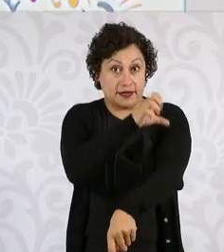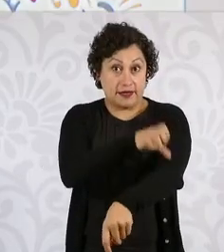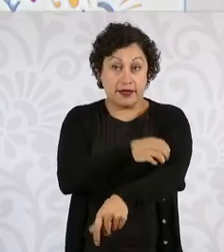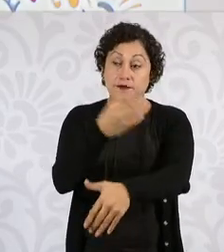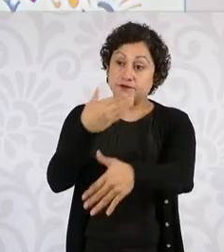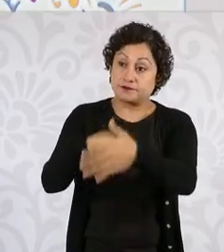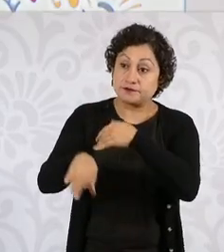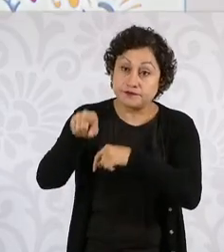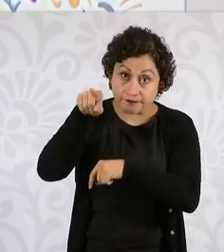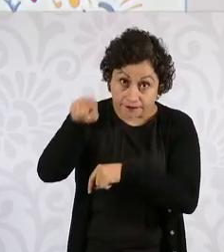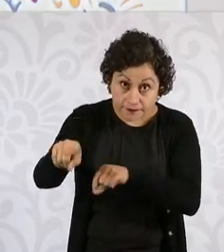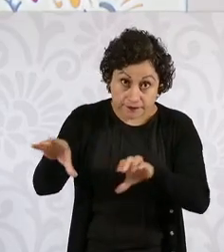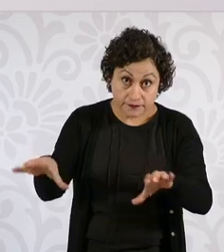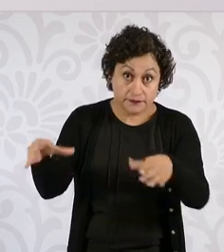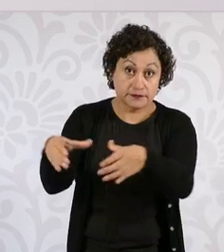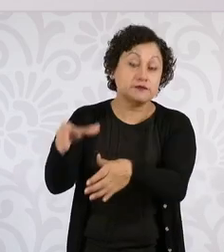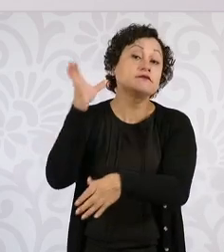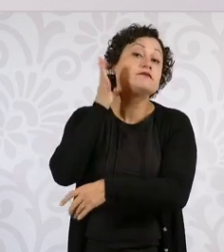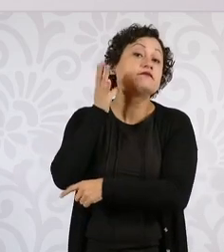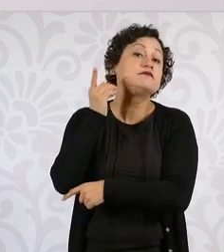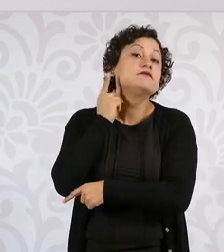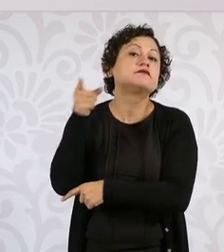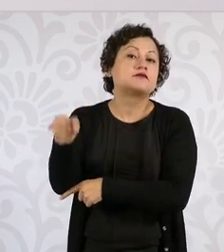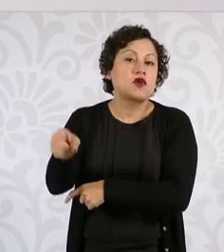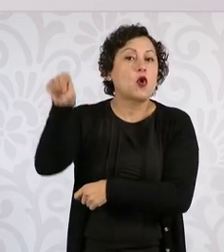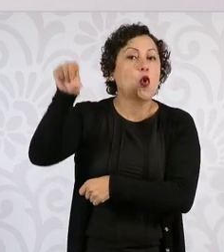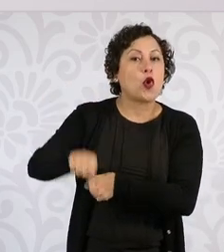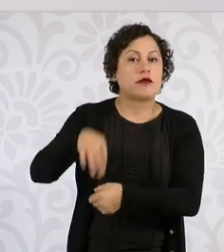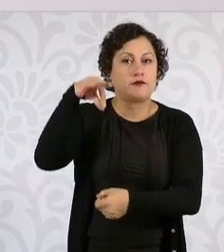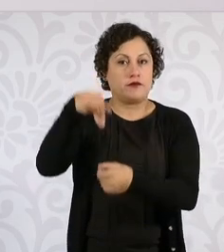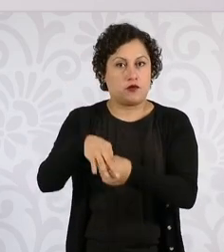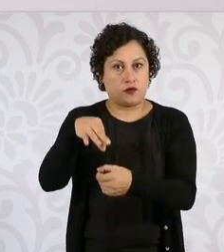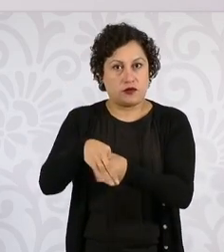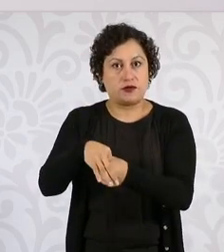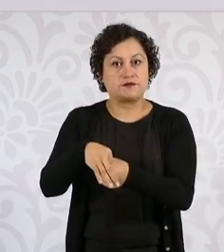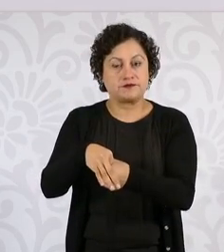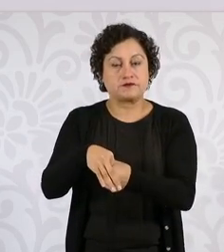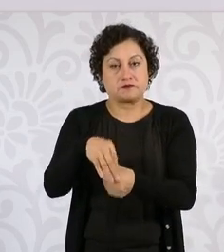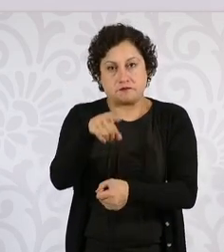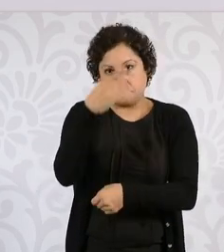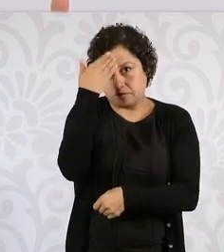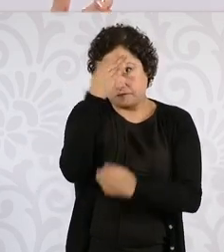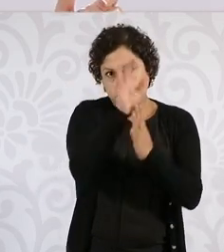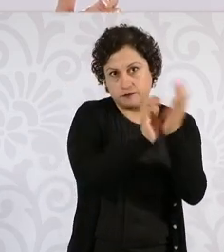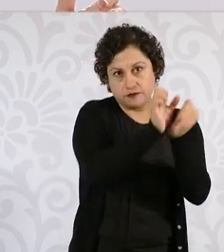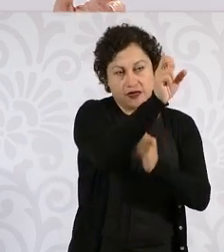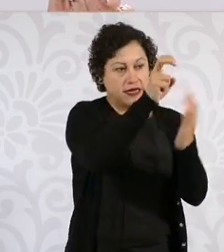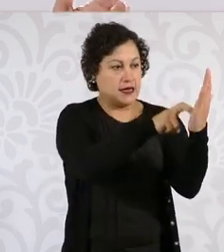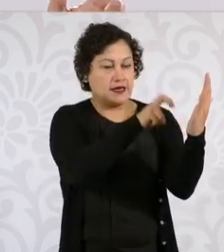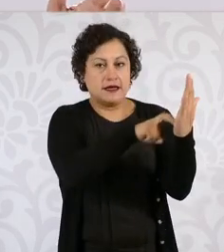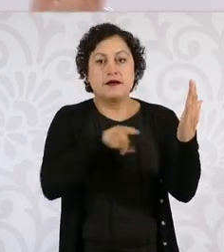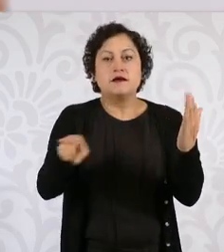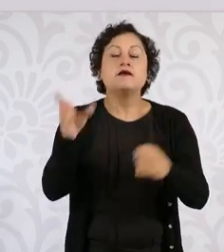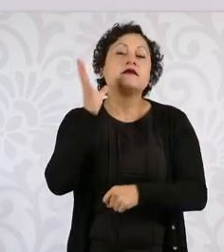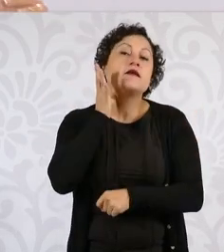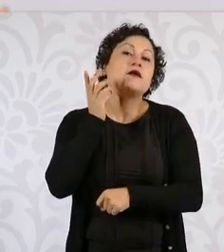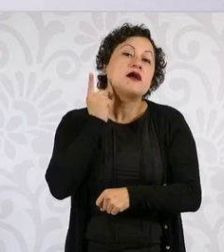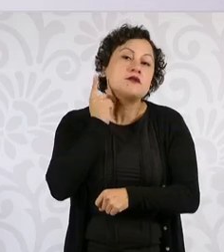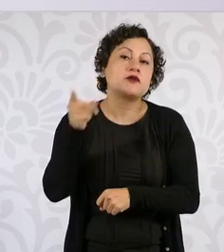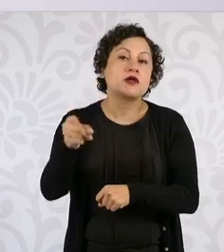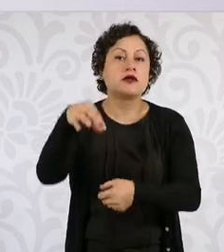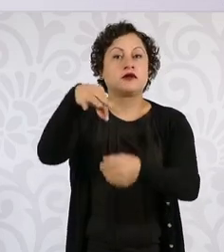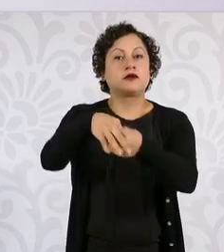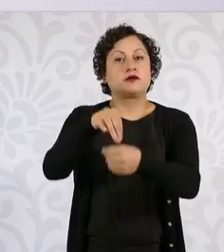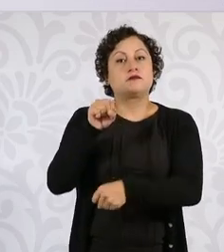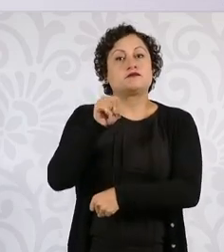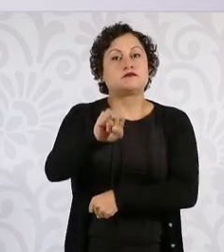Cámara de Diputados y luego, como es reforma constitucional, pasa todo el proceso. De ahí se va a Cámara de Senadores y luego